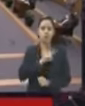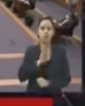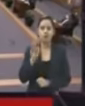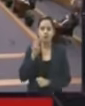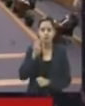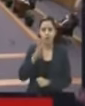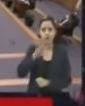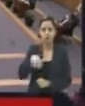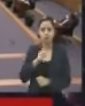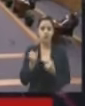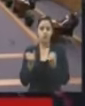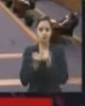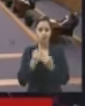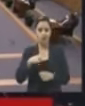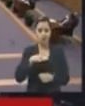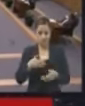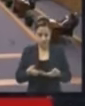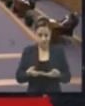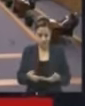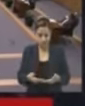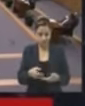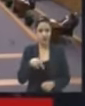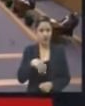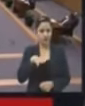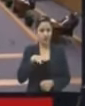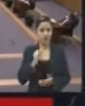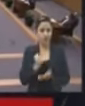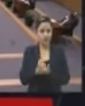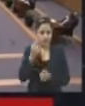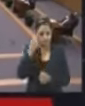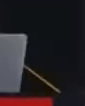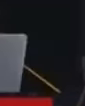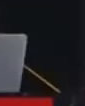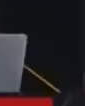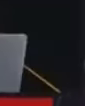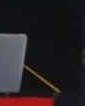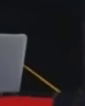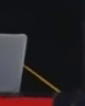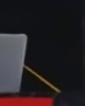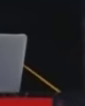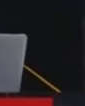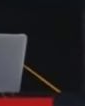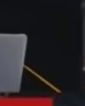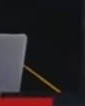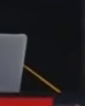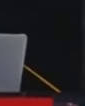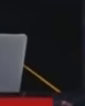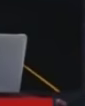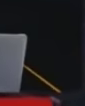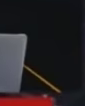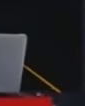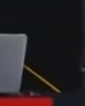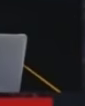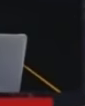un pretexto para dañar la autonomía de la institución. Ciro Murayama, muchas gracias por estar aquí en Grupo Fórmula y en este espacio